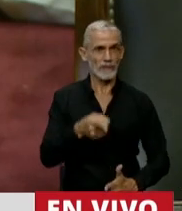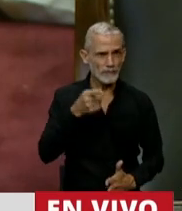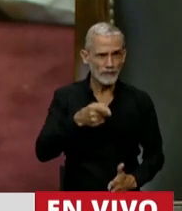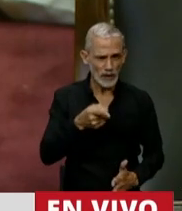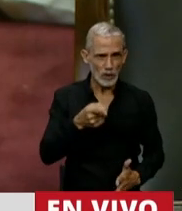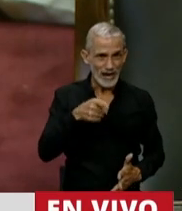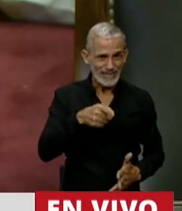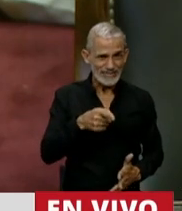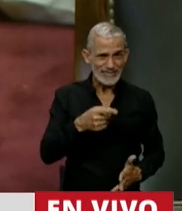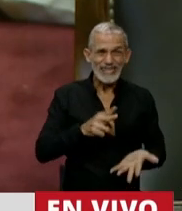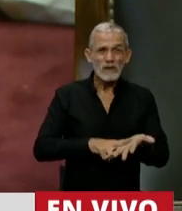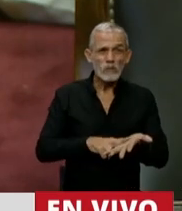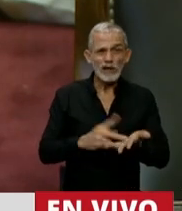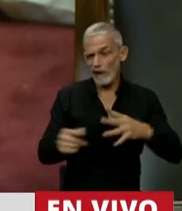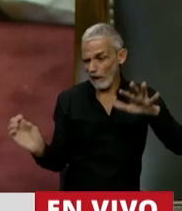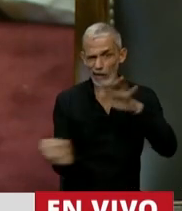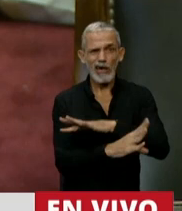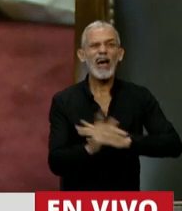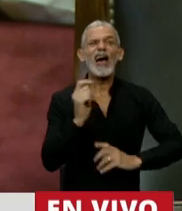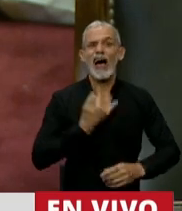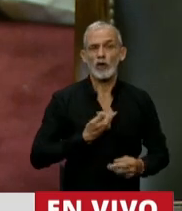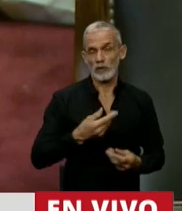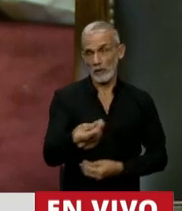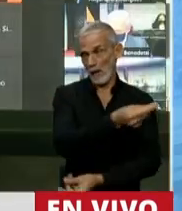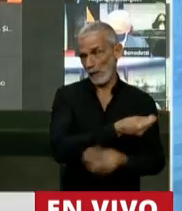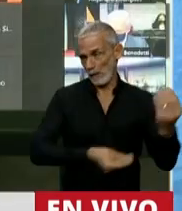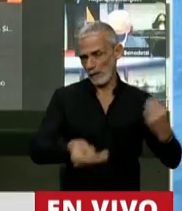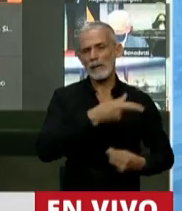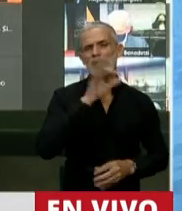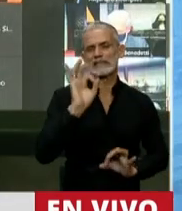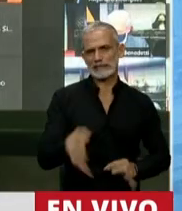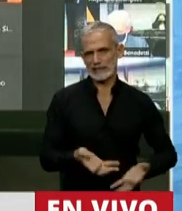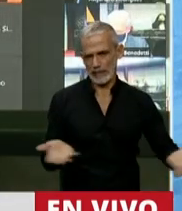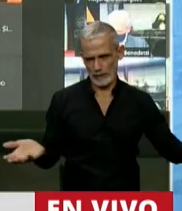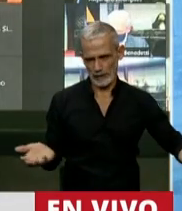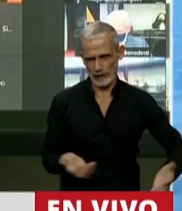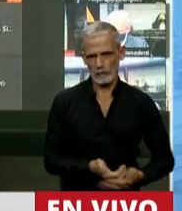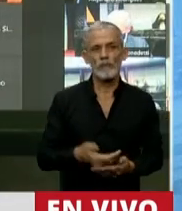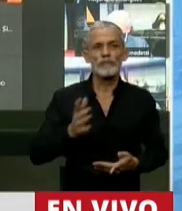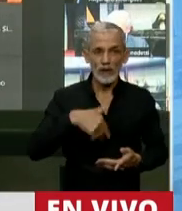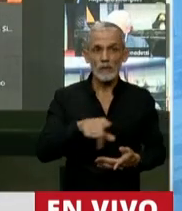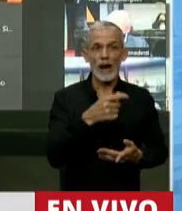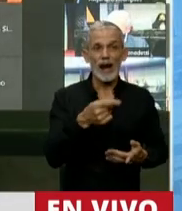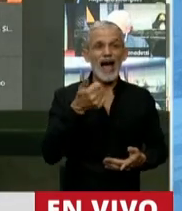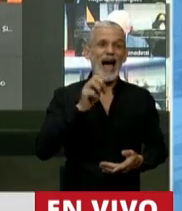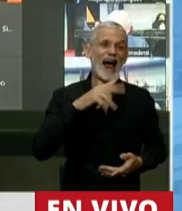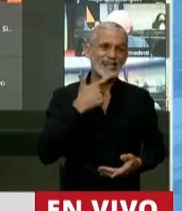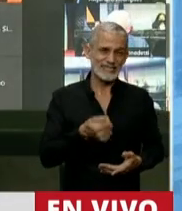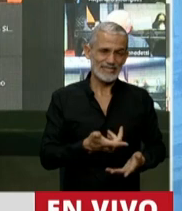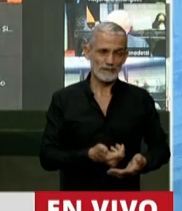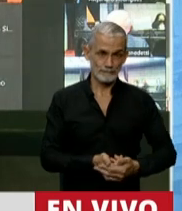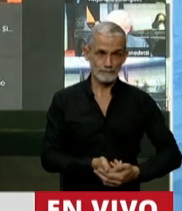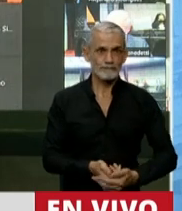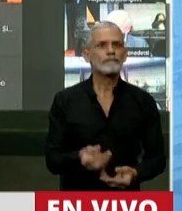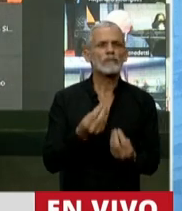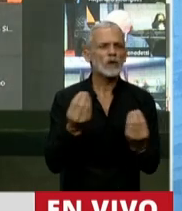gran parte va a ir a parar a quien sabe qué y bueno ya lo dijeron aquí va a enarsa entonces en